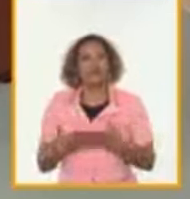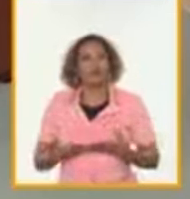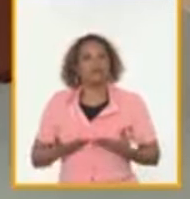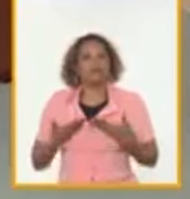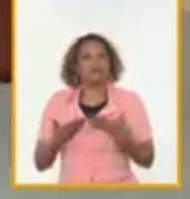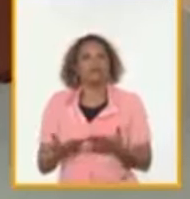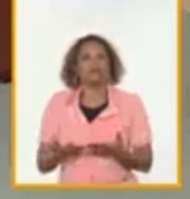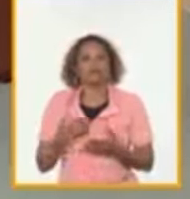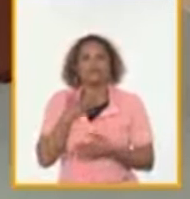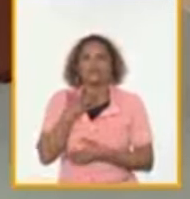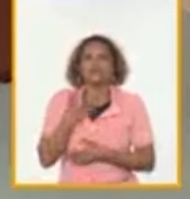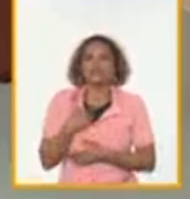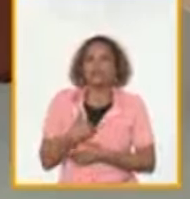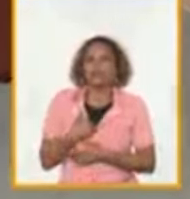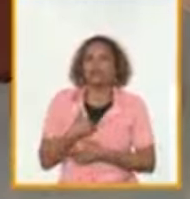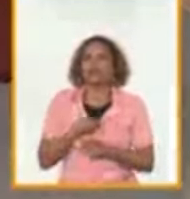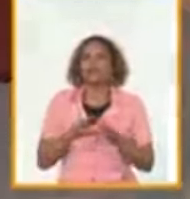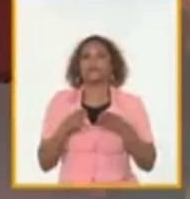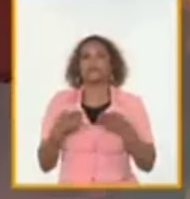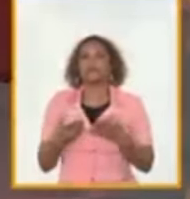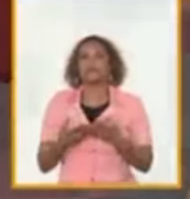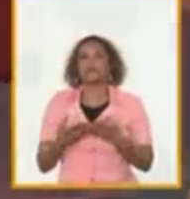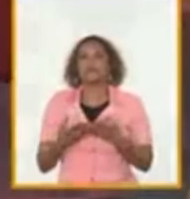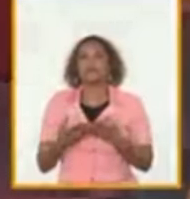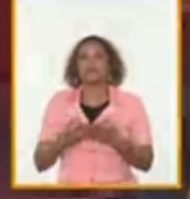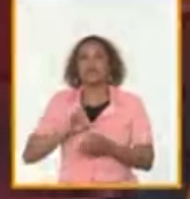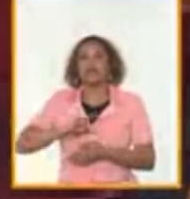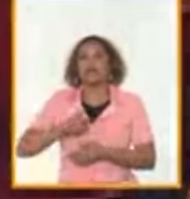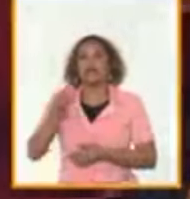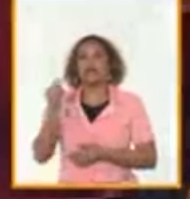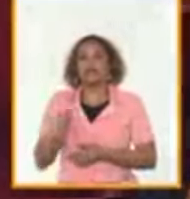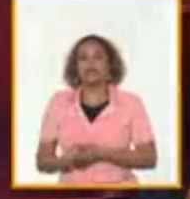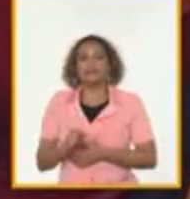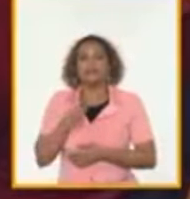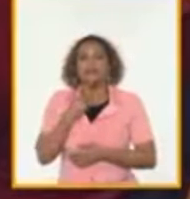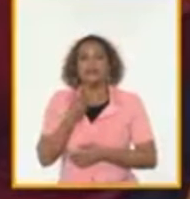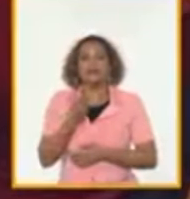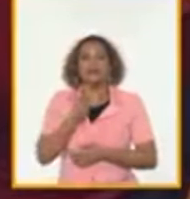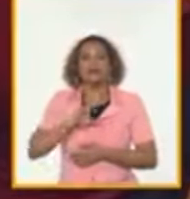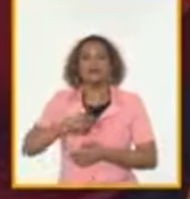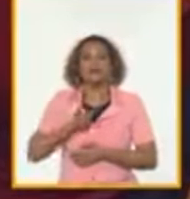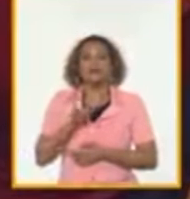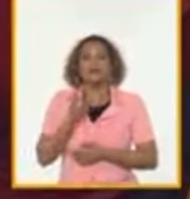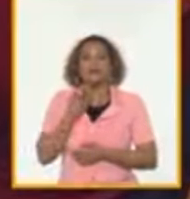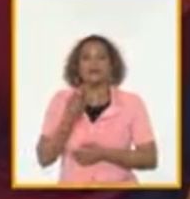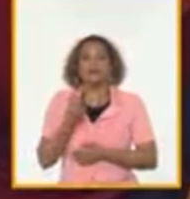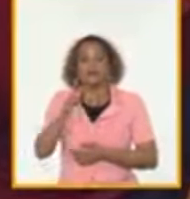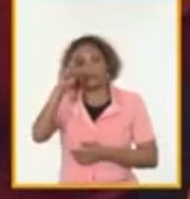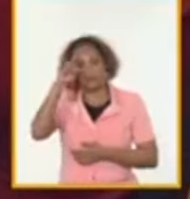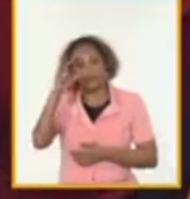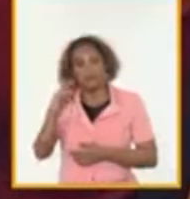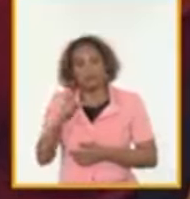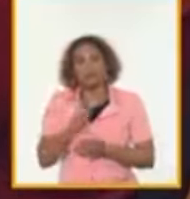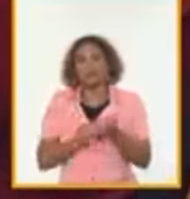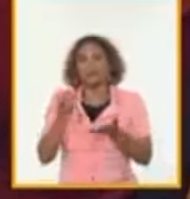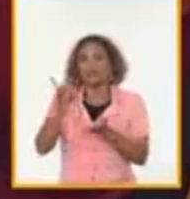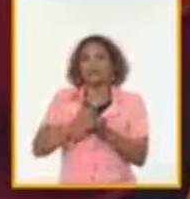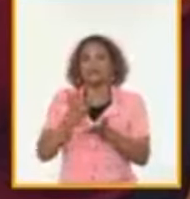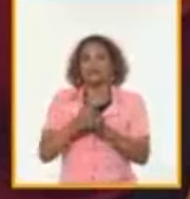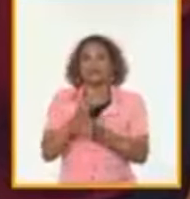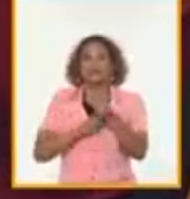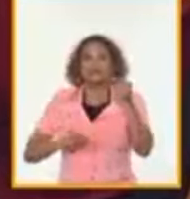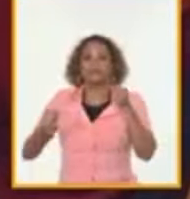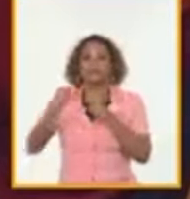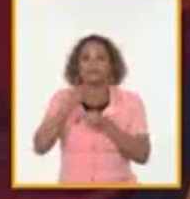la gran cantidad de de de artistas desde la cultura que que tiene Santa Clara hoy es una de las sedes fundamentales en en nuestro